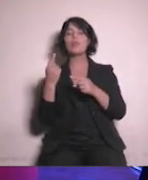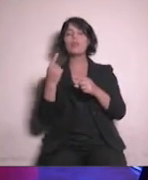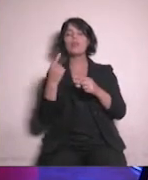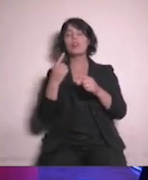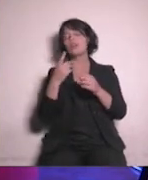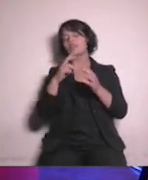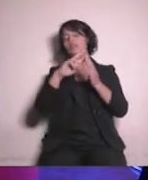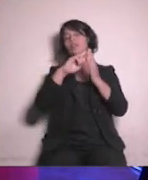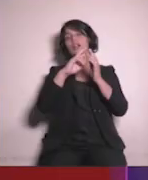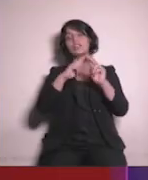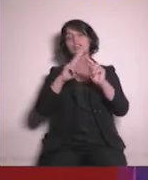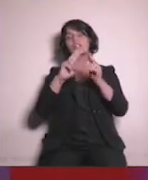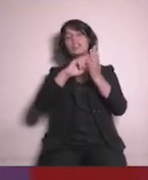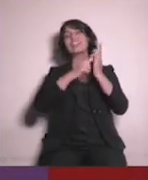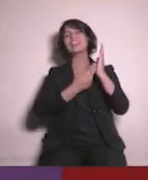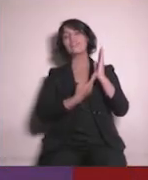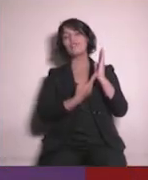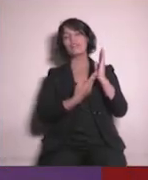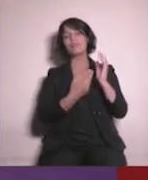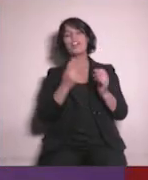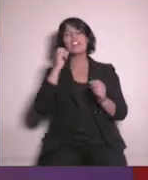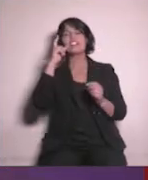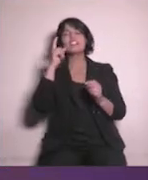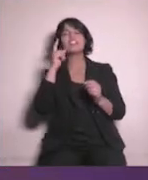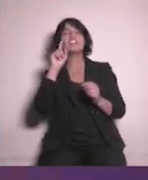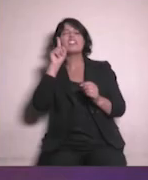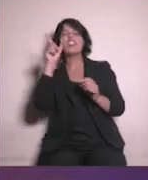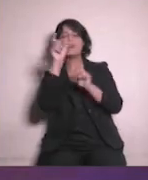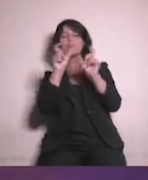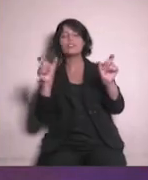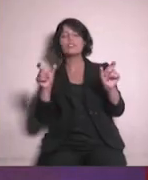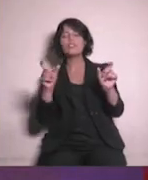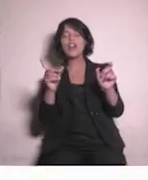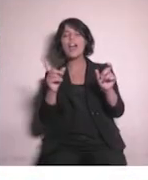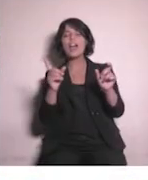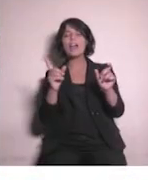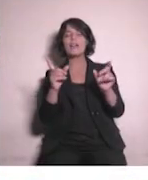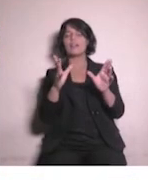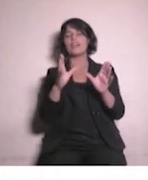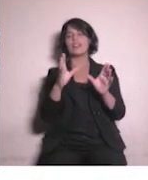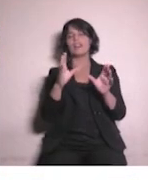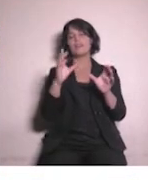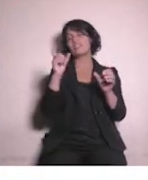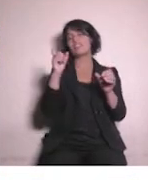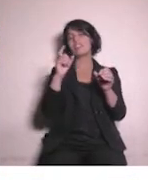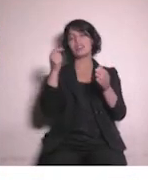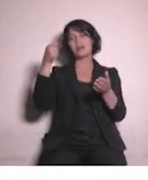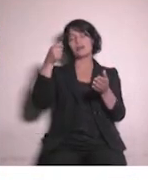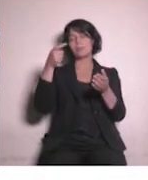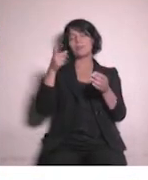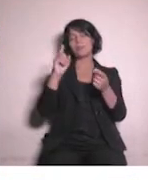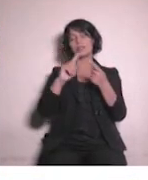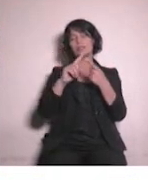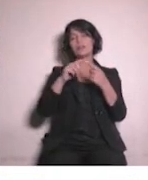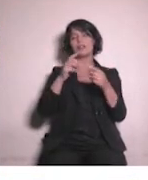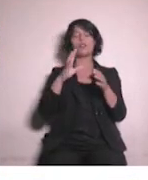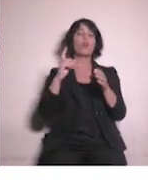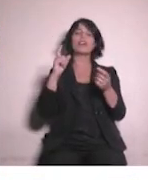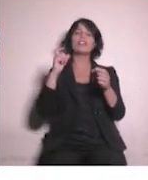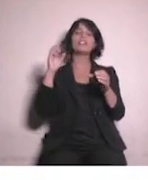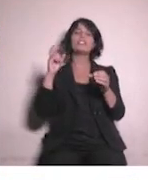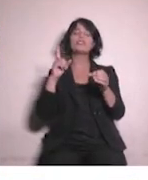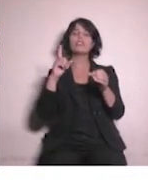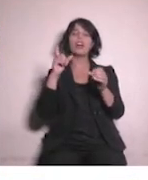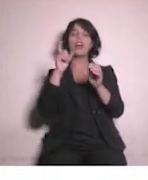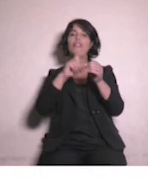de reforma. ¿Quiénes son nuestros clientes? Grafiquémoslo, son 2 millones de